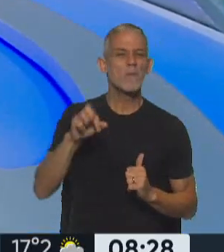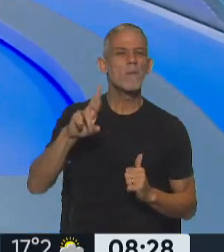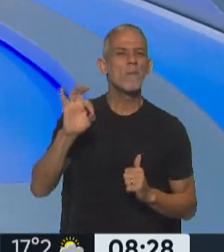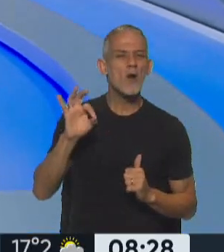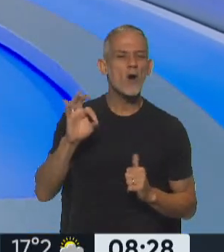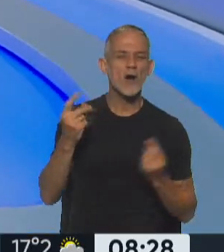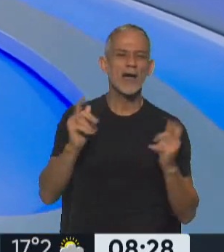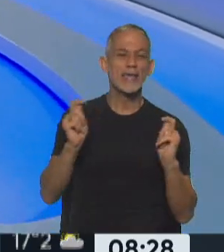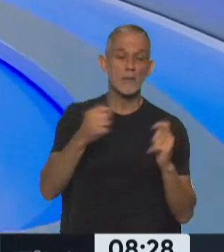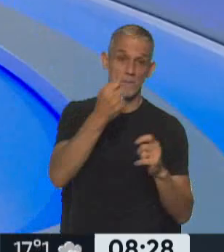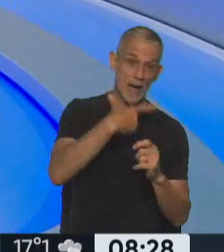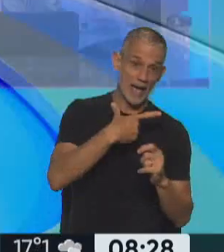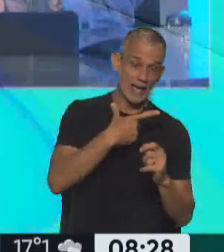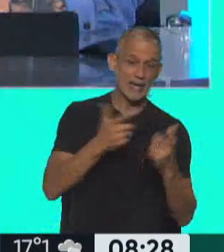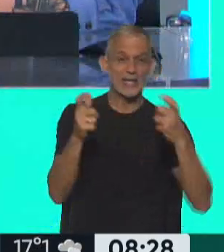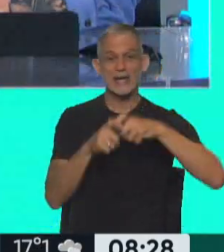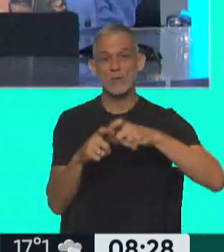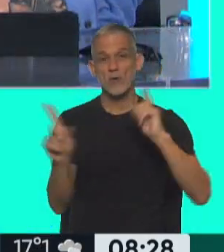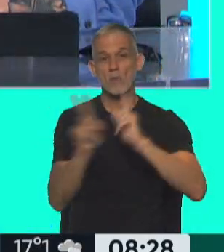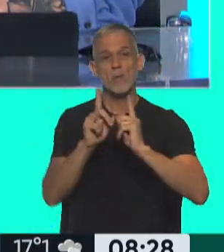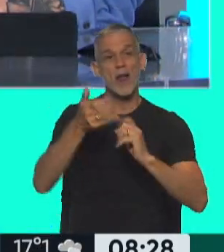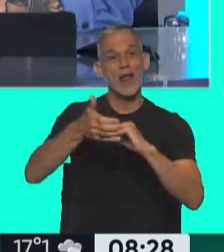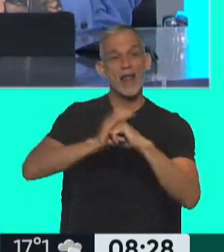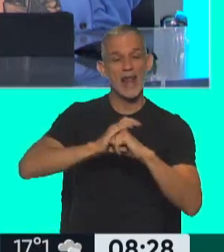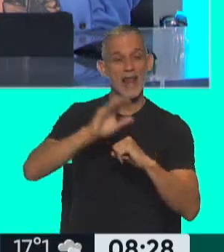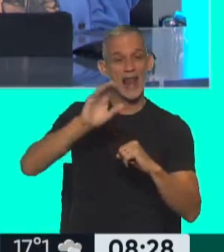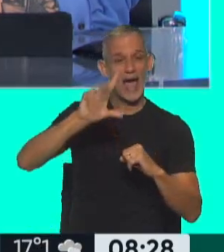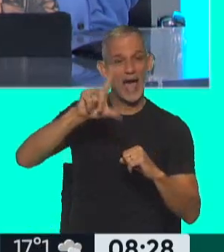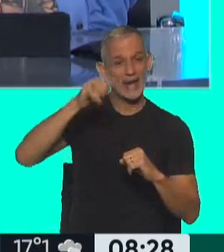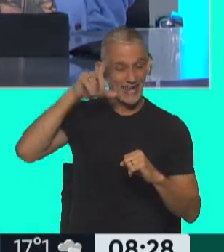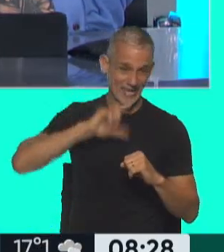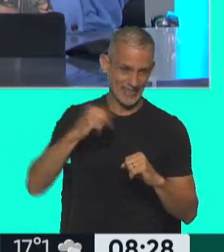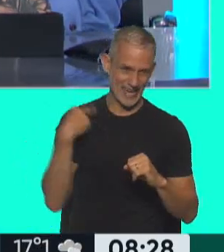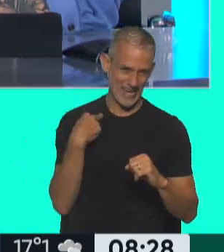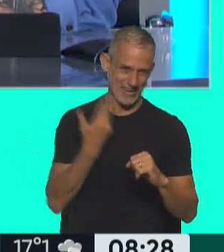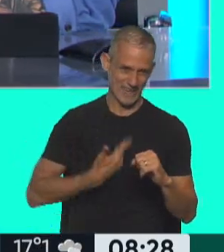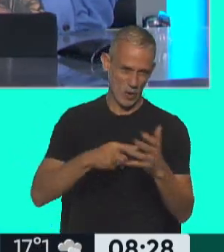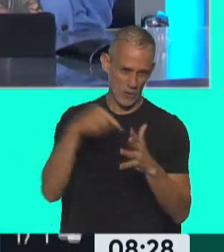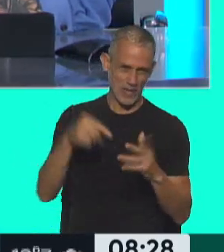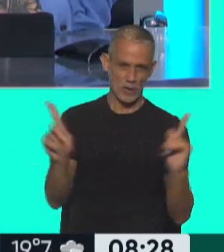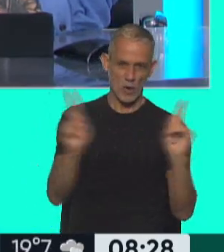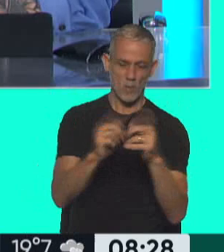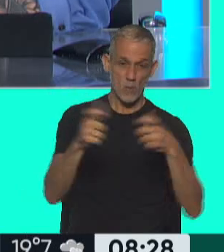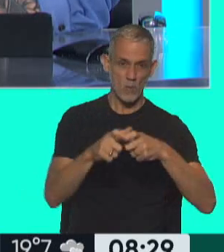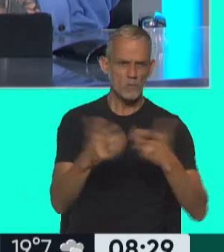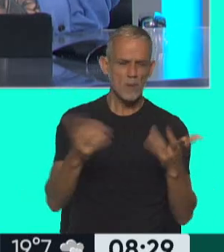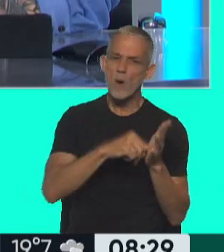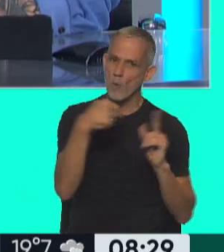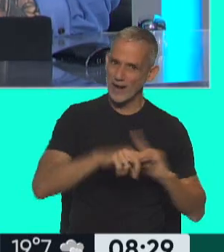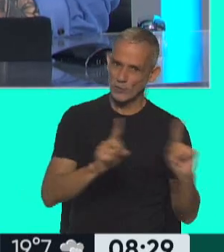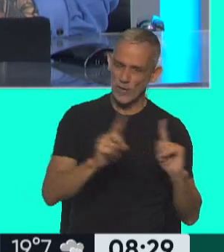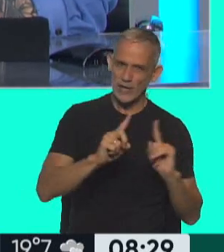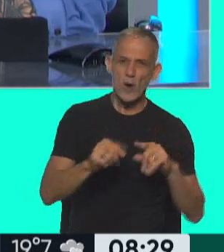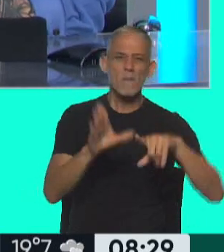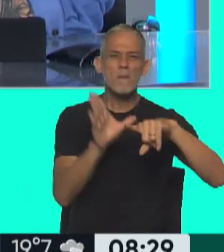entre Mauricio macri y Horacio Rodríguez larreta El jefe de gobierno Porteño no se reunirían en Ciudad de Buenos Aires sino